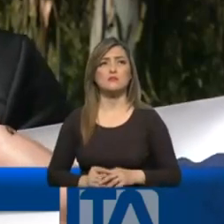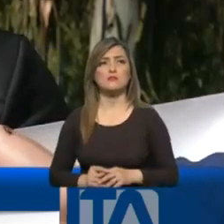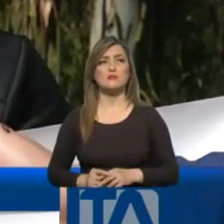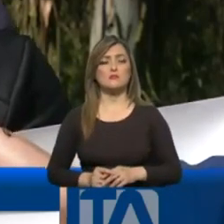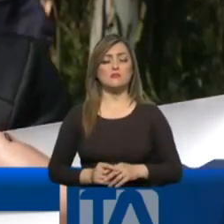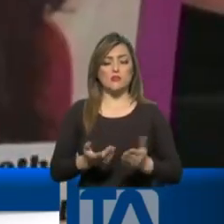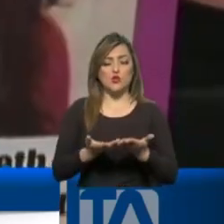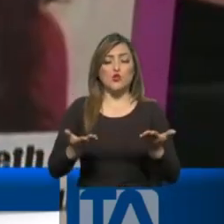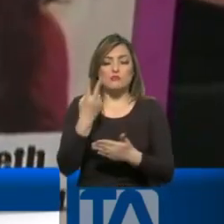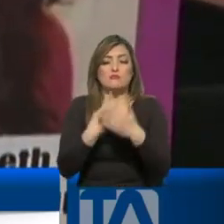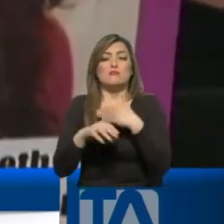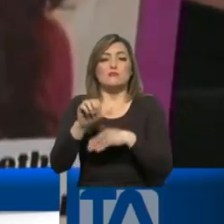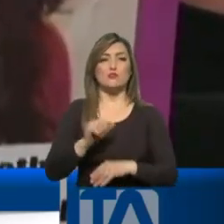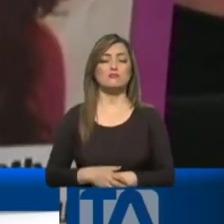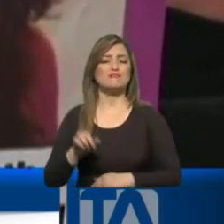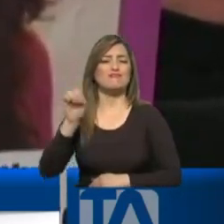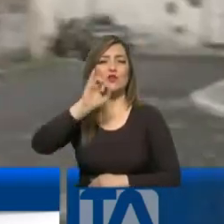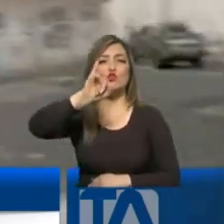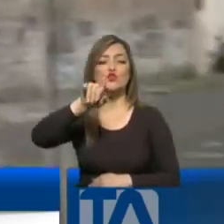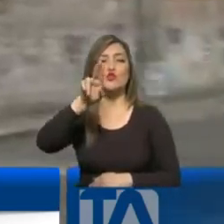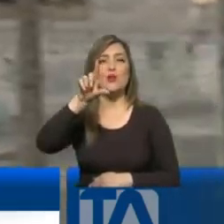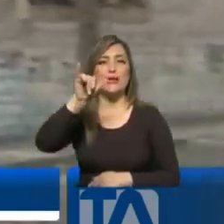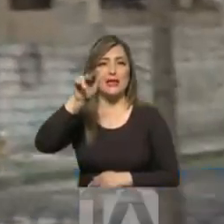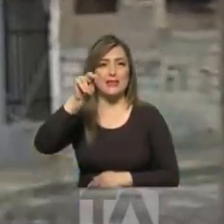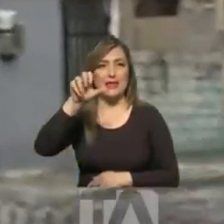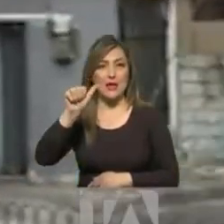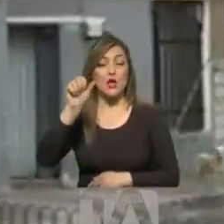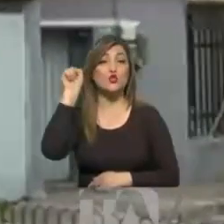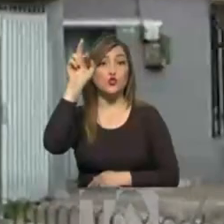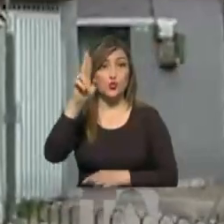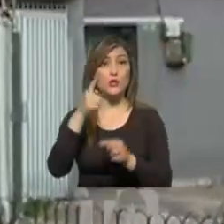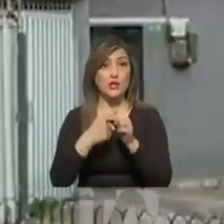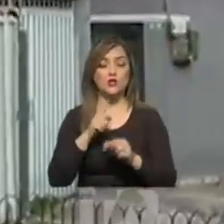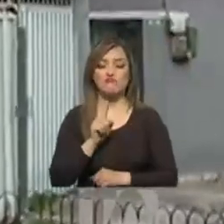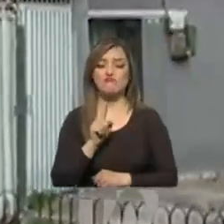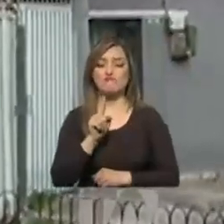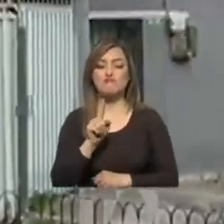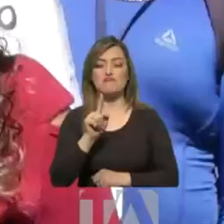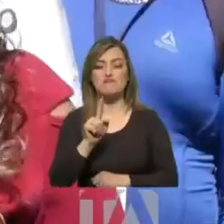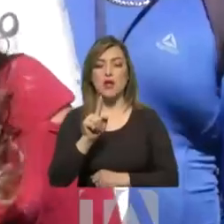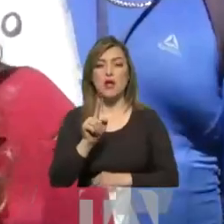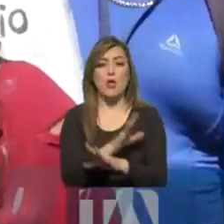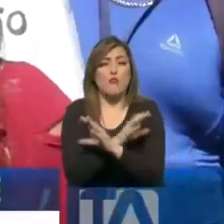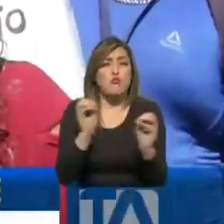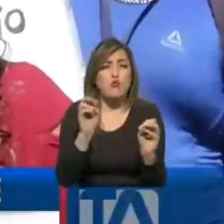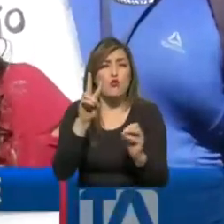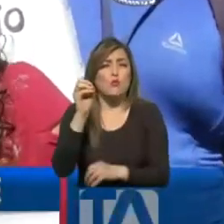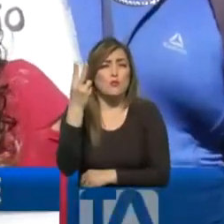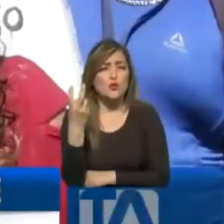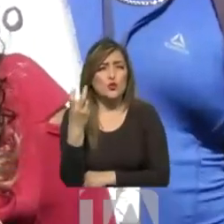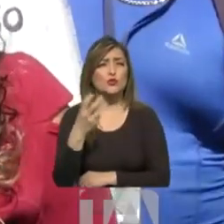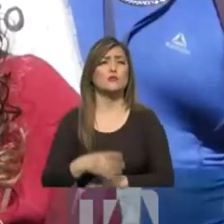den con el paradero de mi hija. Juliana Campoverde desapareció en el sector de la Biloxi, en el sur de Quito, en el 2012. La primera sentencia